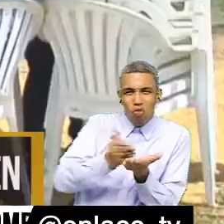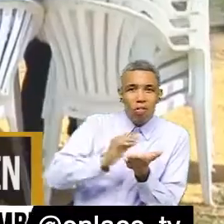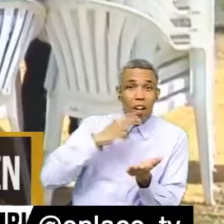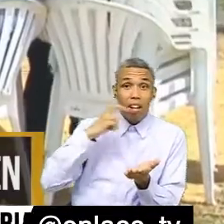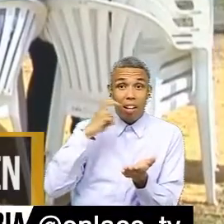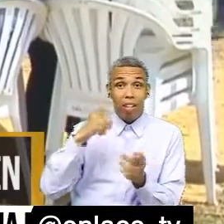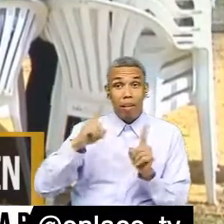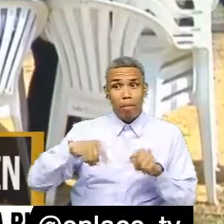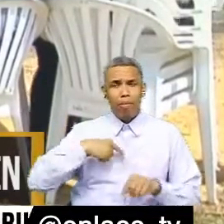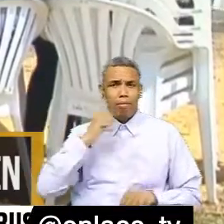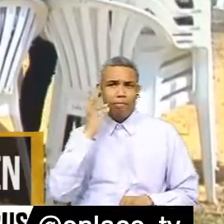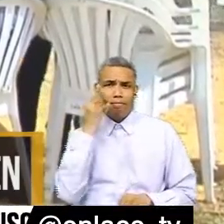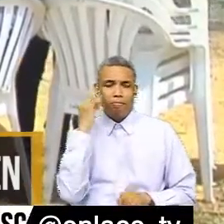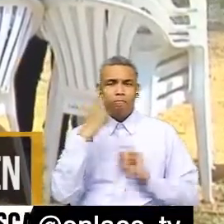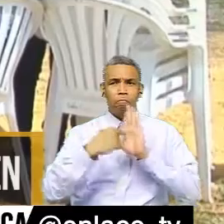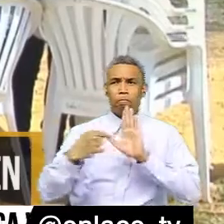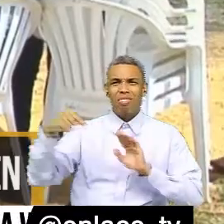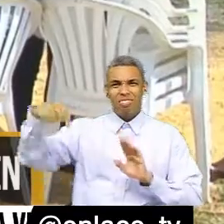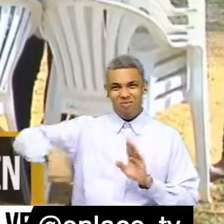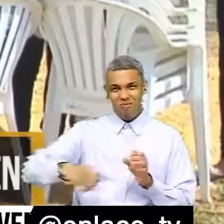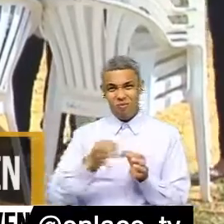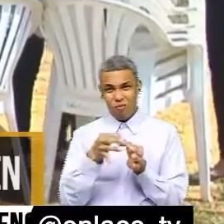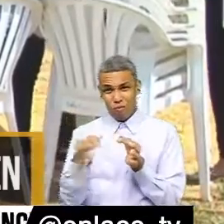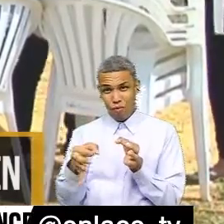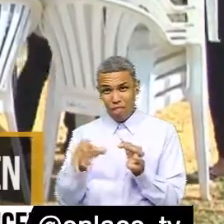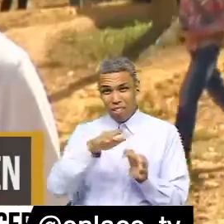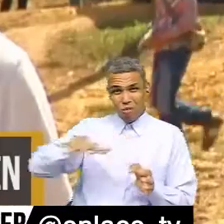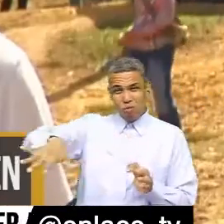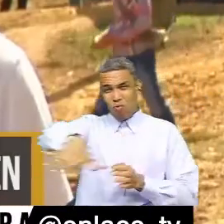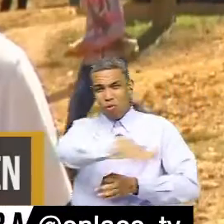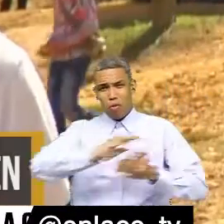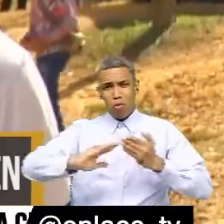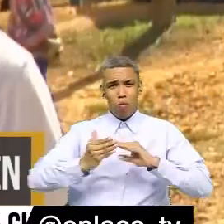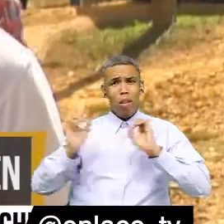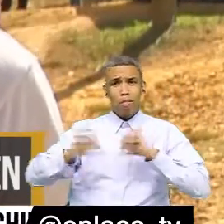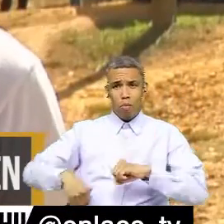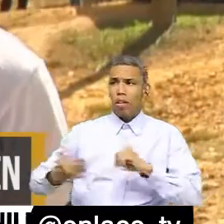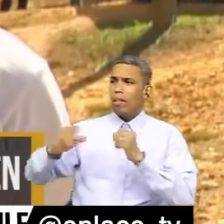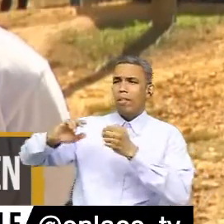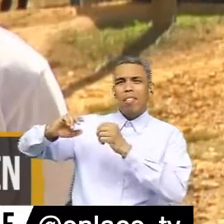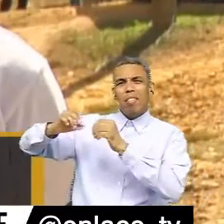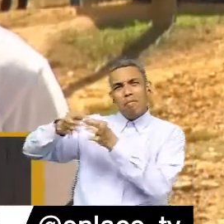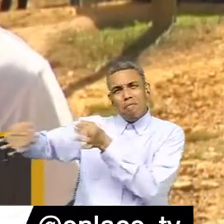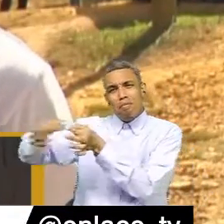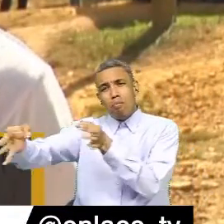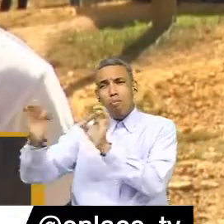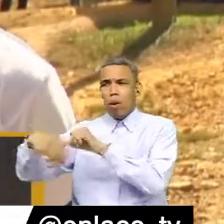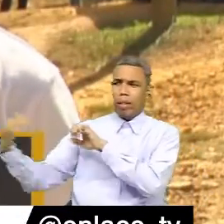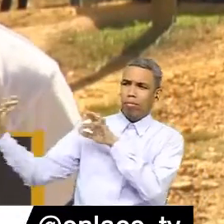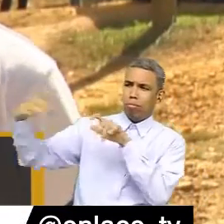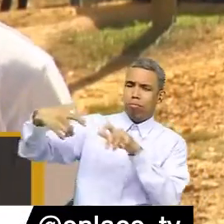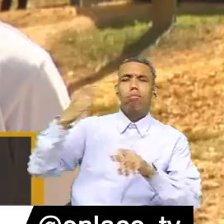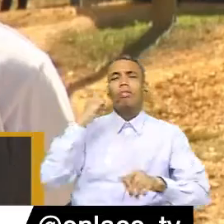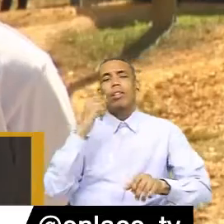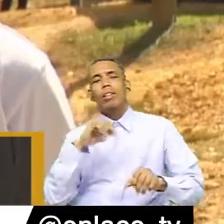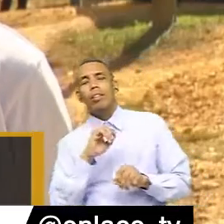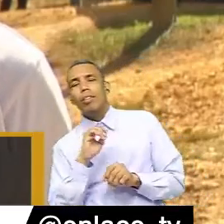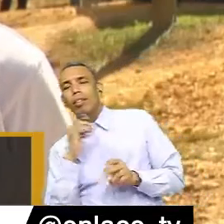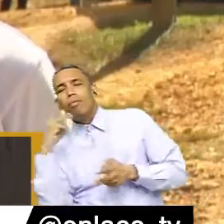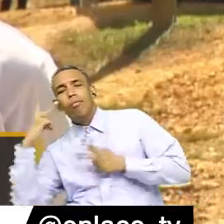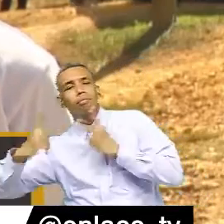que tenemos para recibir turismo y además pues tenemos un bonito paisaje que acabemos el